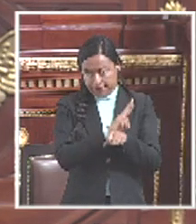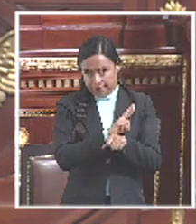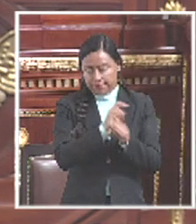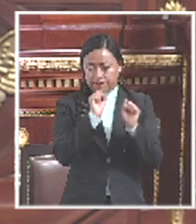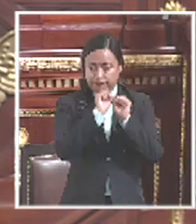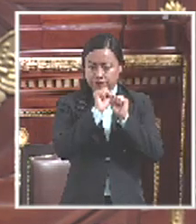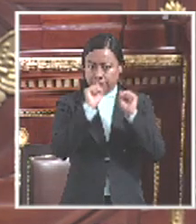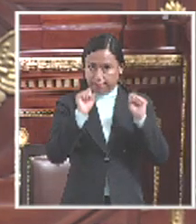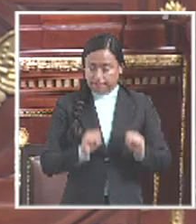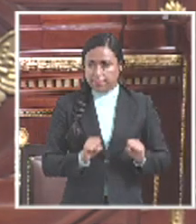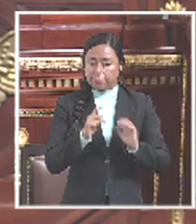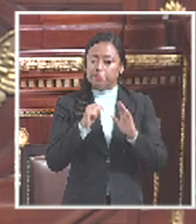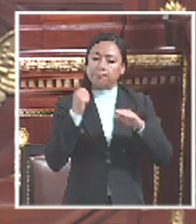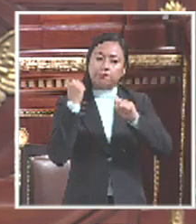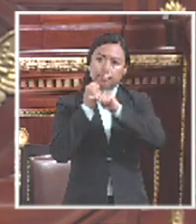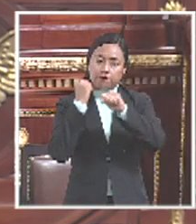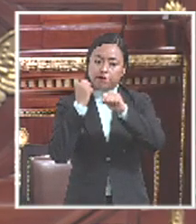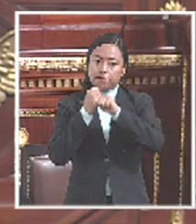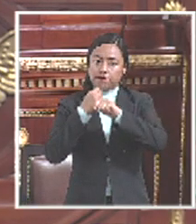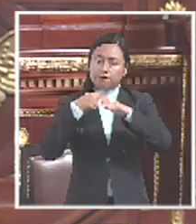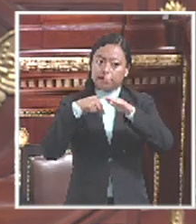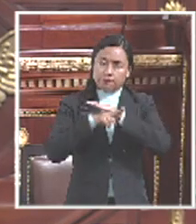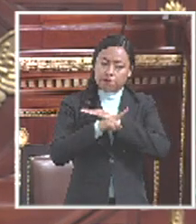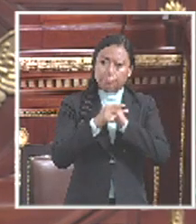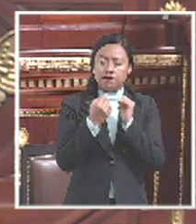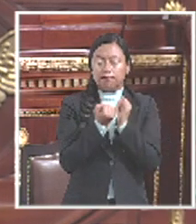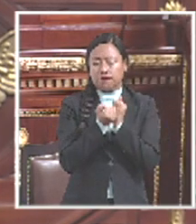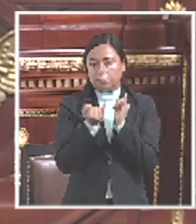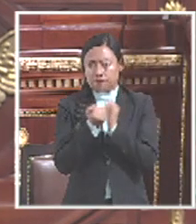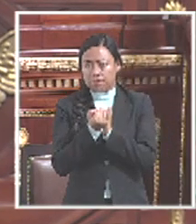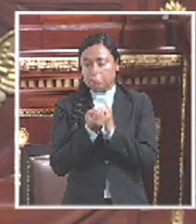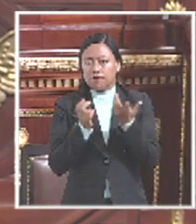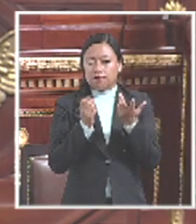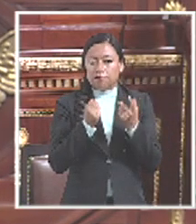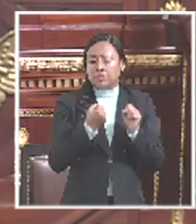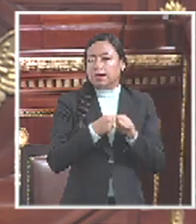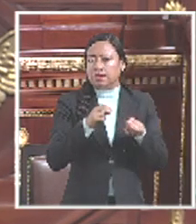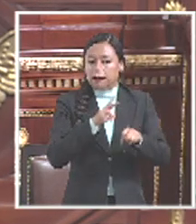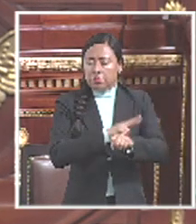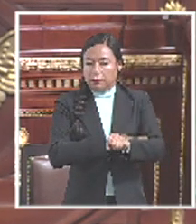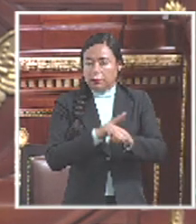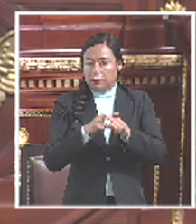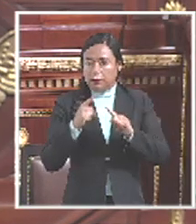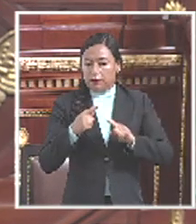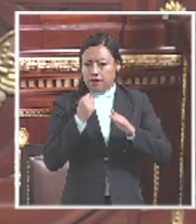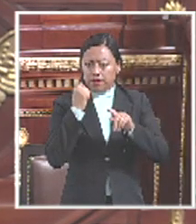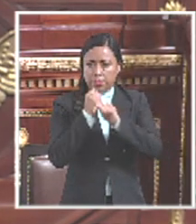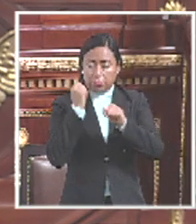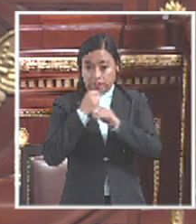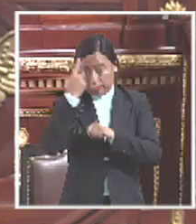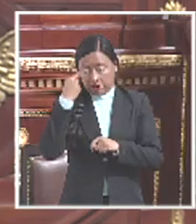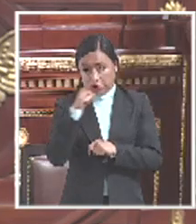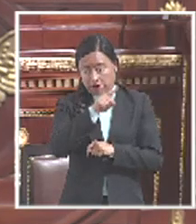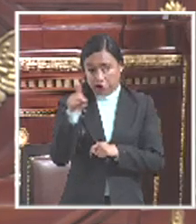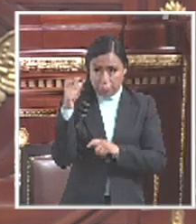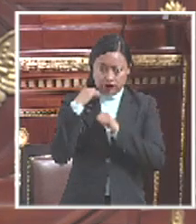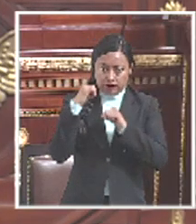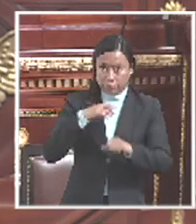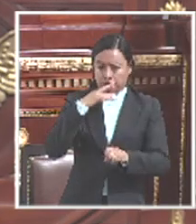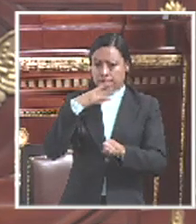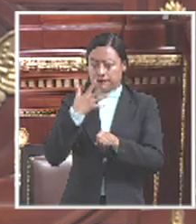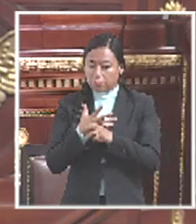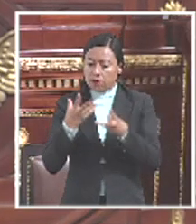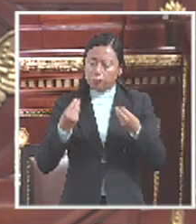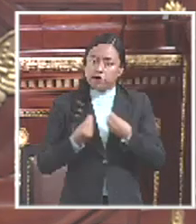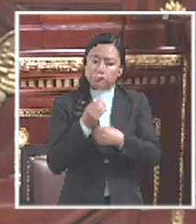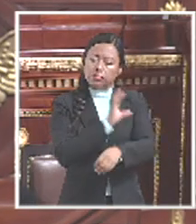Colectivo Metro, así como al titular del órgano regulador de transporte, para que en el ámbito de sus facultades y de manera coordinada